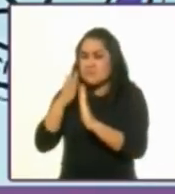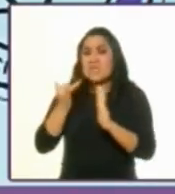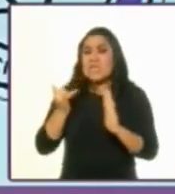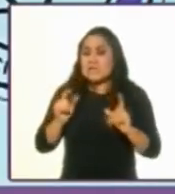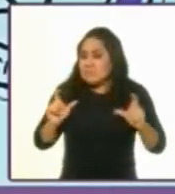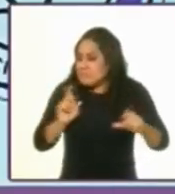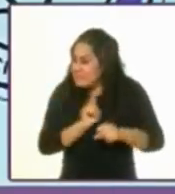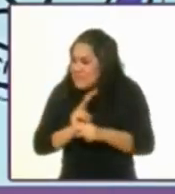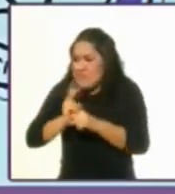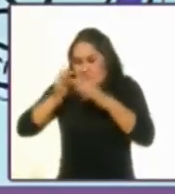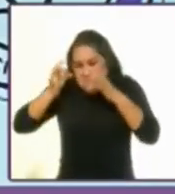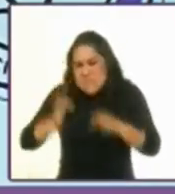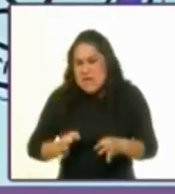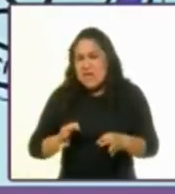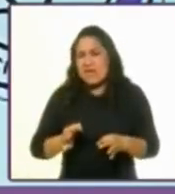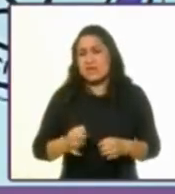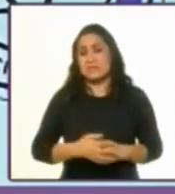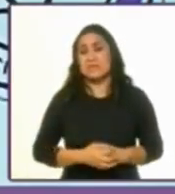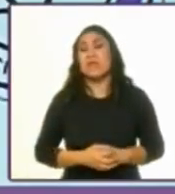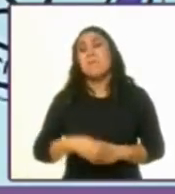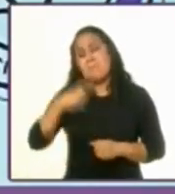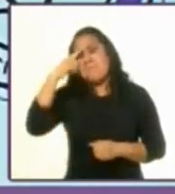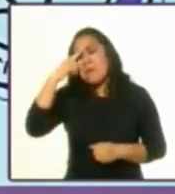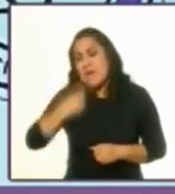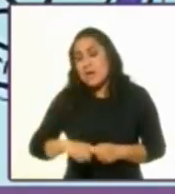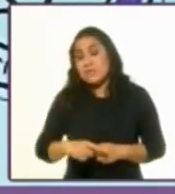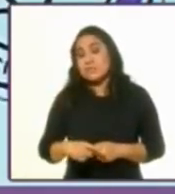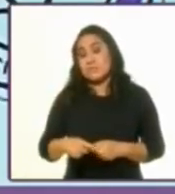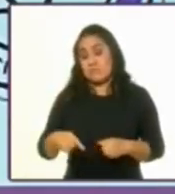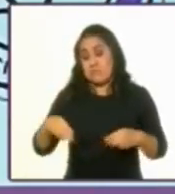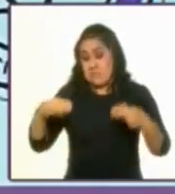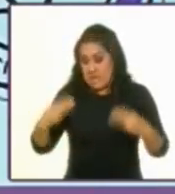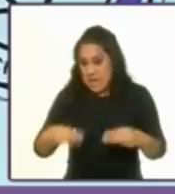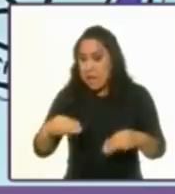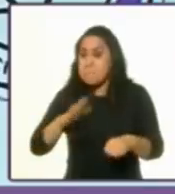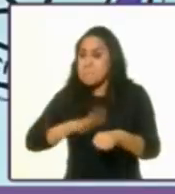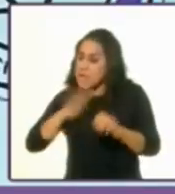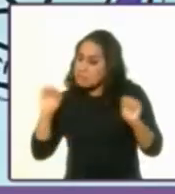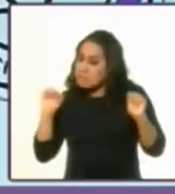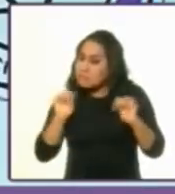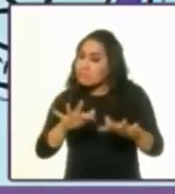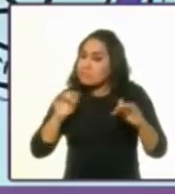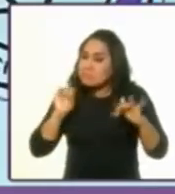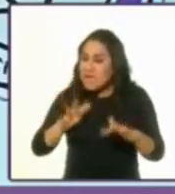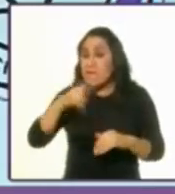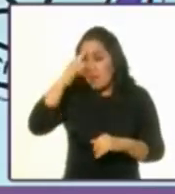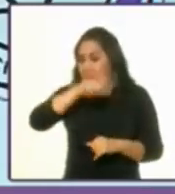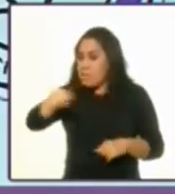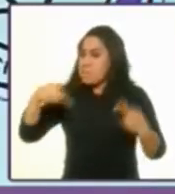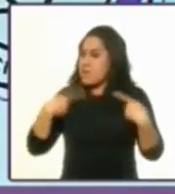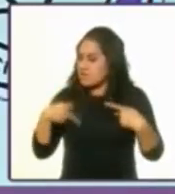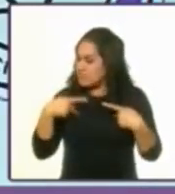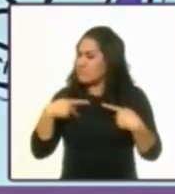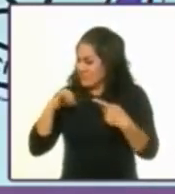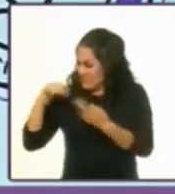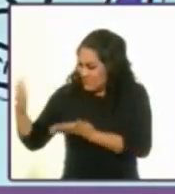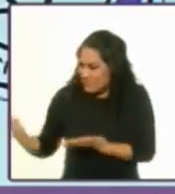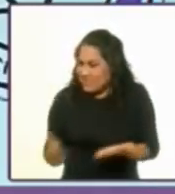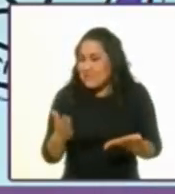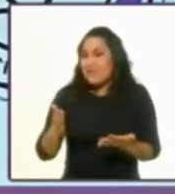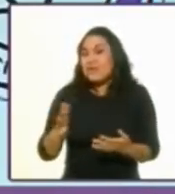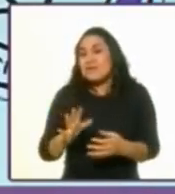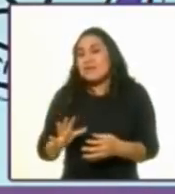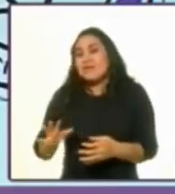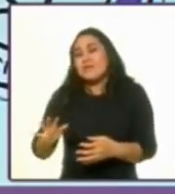para que cada vez sean más demandados para que el público vaya para que las comunidades